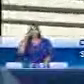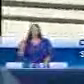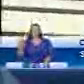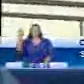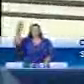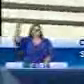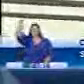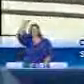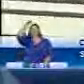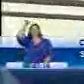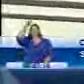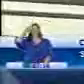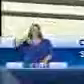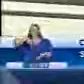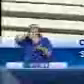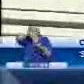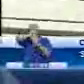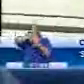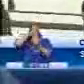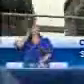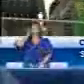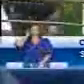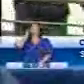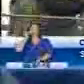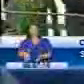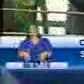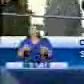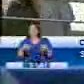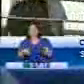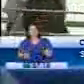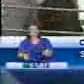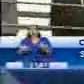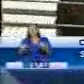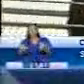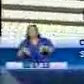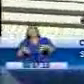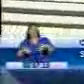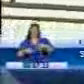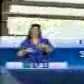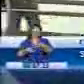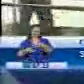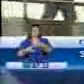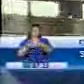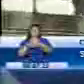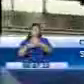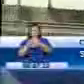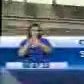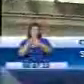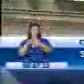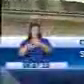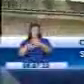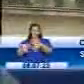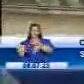para que las personas los peatones aprendan que tienen que cruzar por las líneas cebras y las líneas permitidas